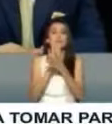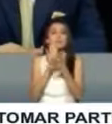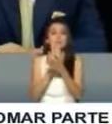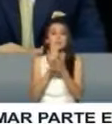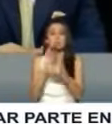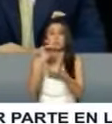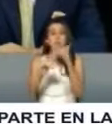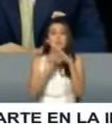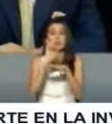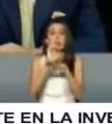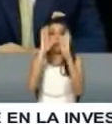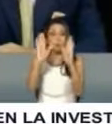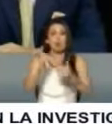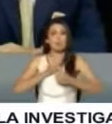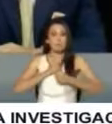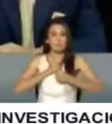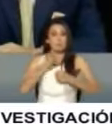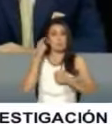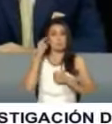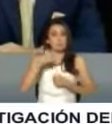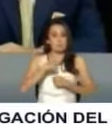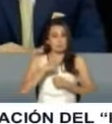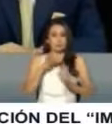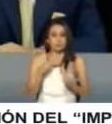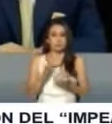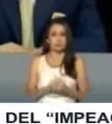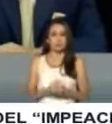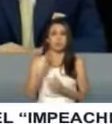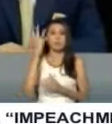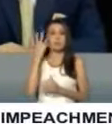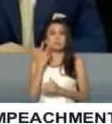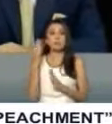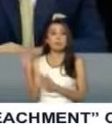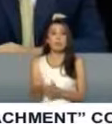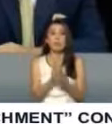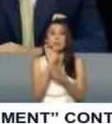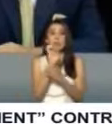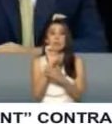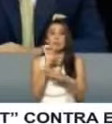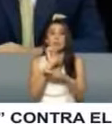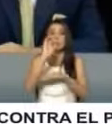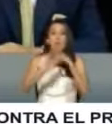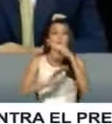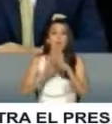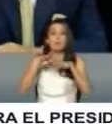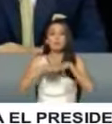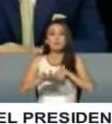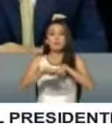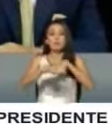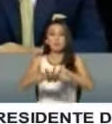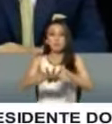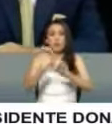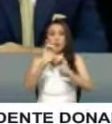puntos trascendentales del por qué Ecuador vive a esta hora una crisis. A esto se suma que hace